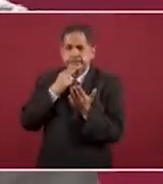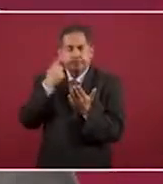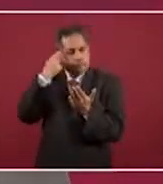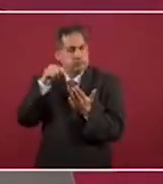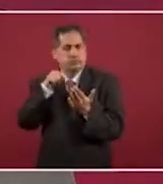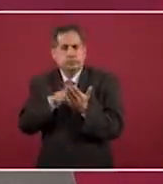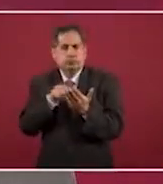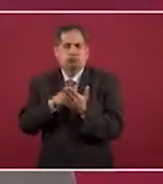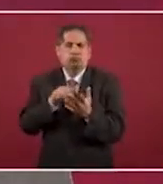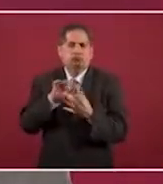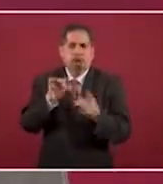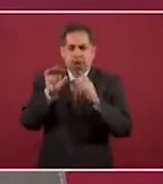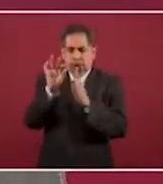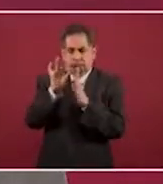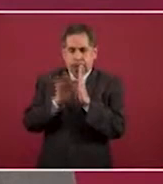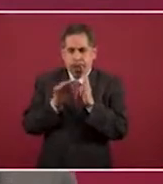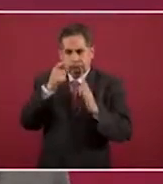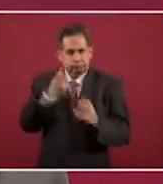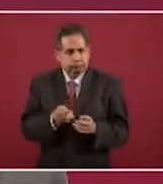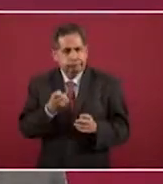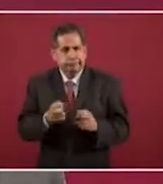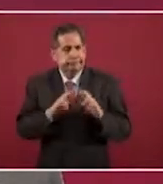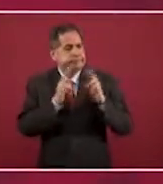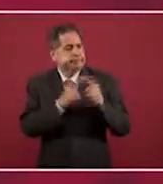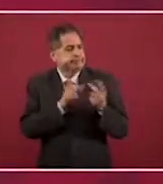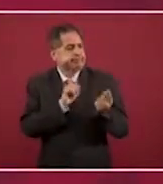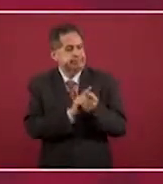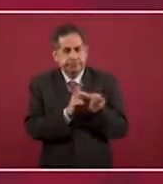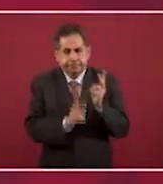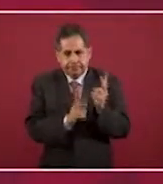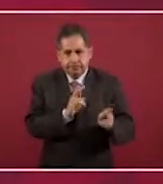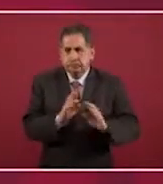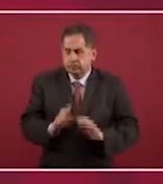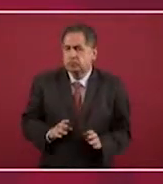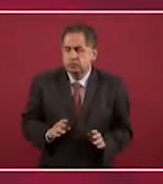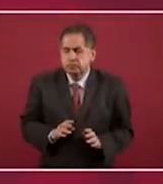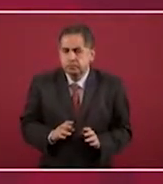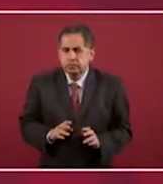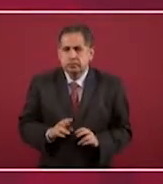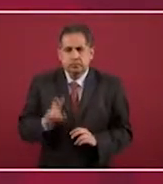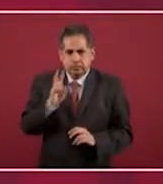de referencia para este encuentro, que